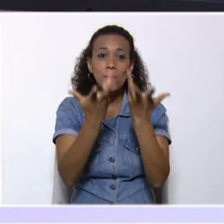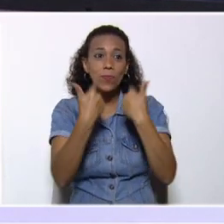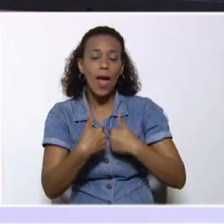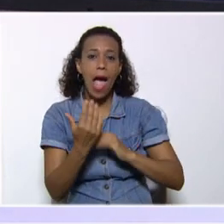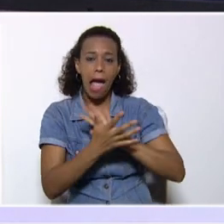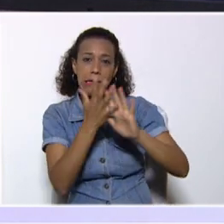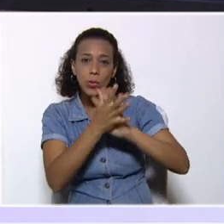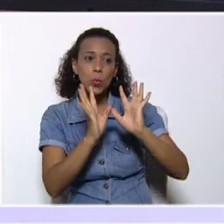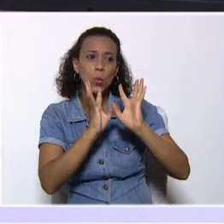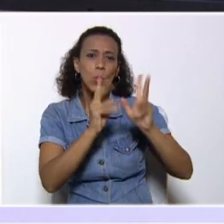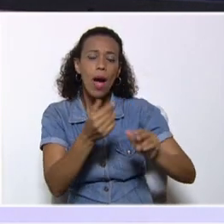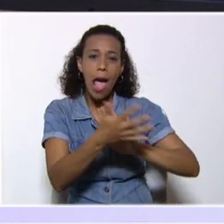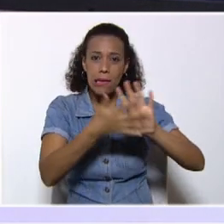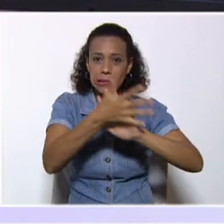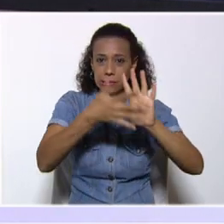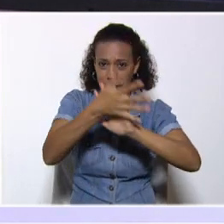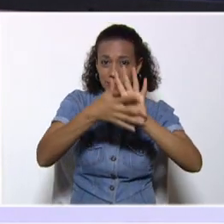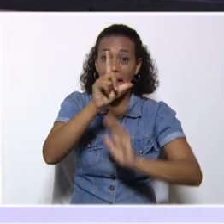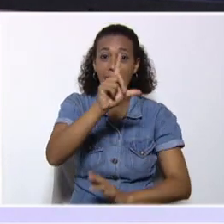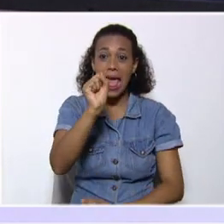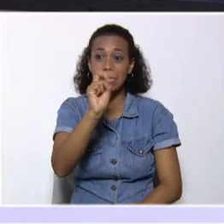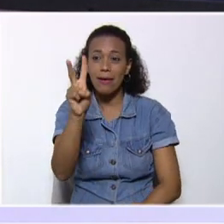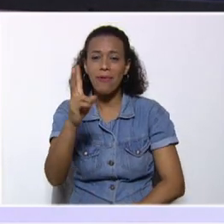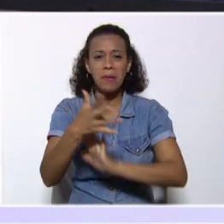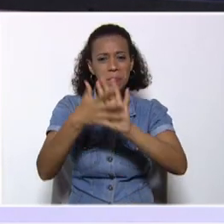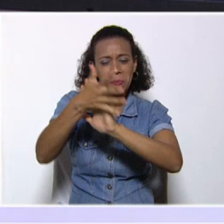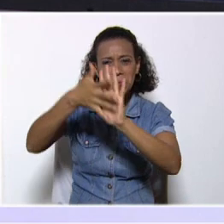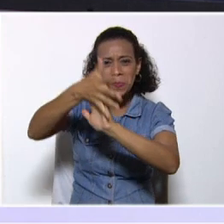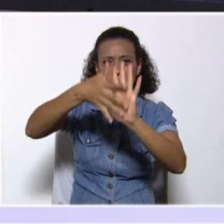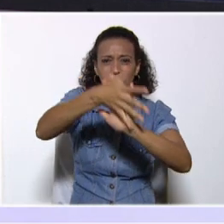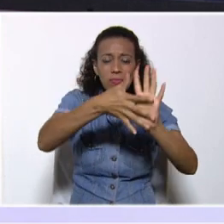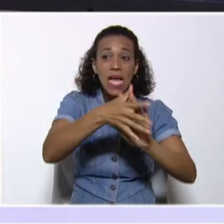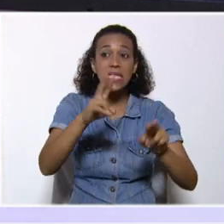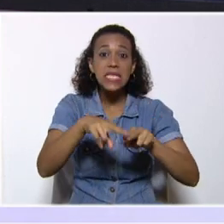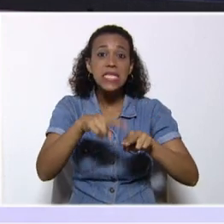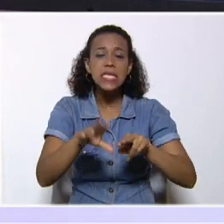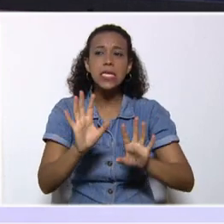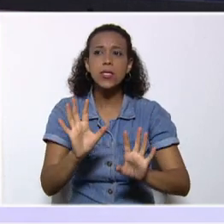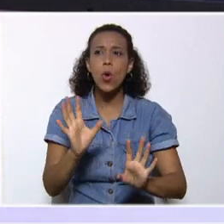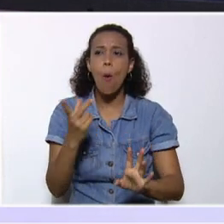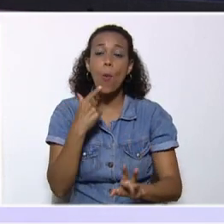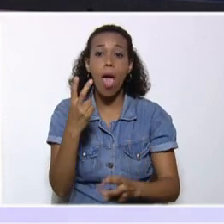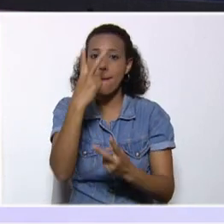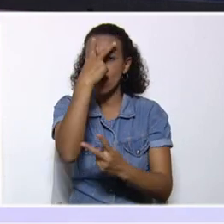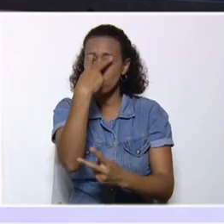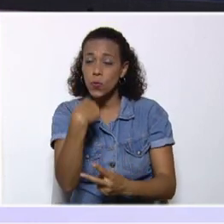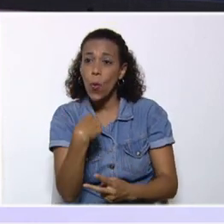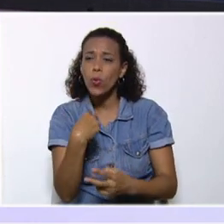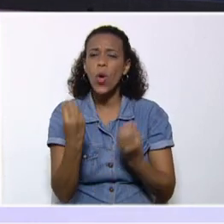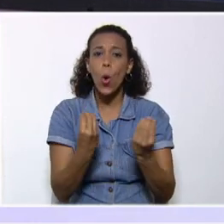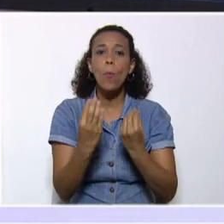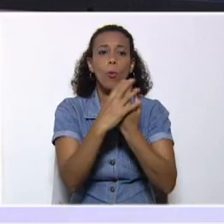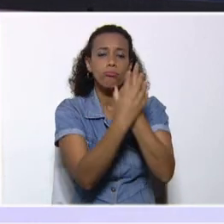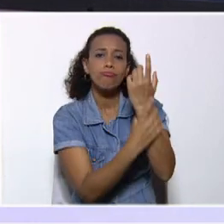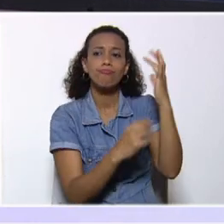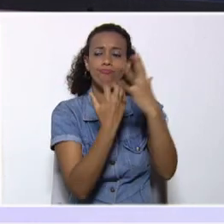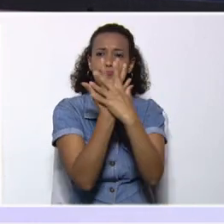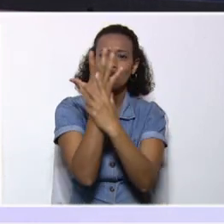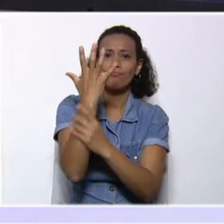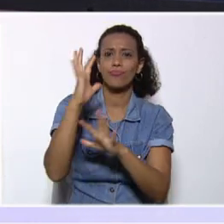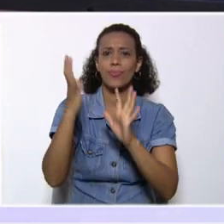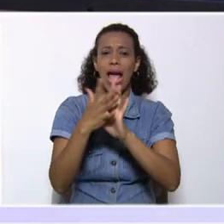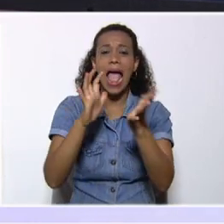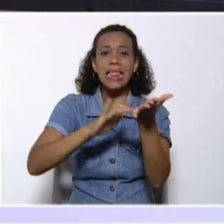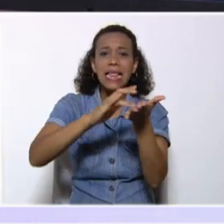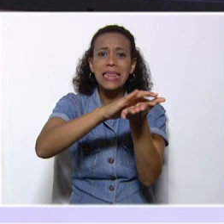la parte del cuerpo en lengua de señas venezolana. También, si nuestro niño tiene una deficiencia visual o sordoceguera, también se lo podemos pedir